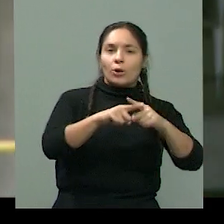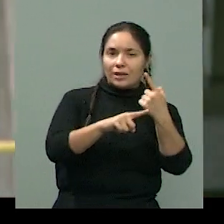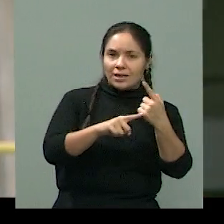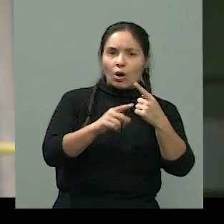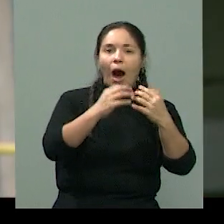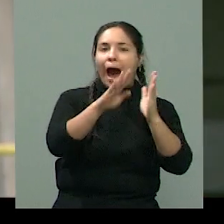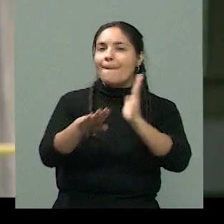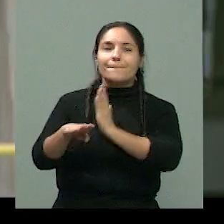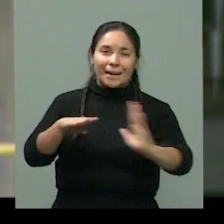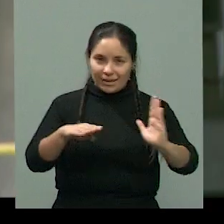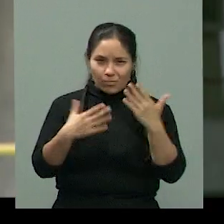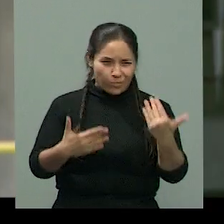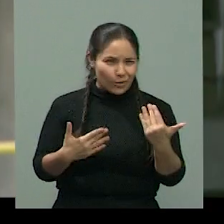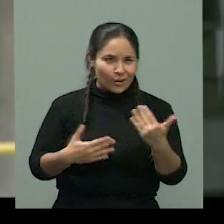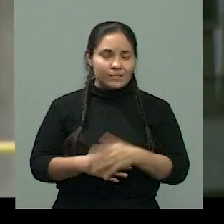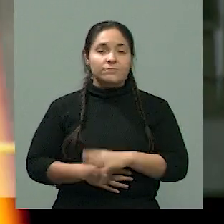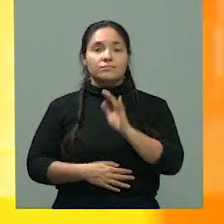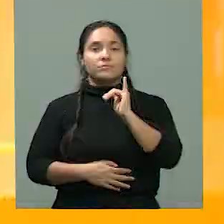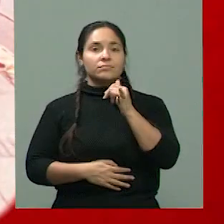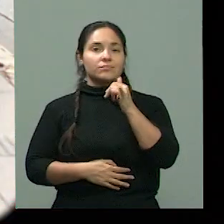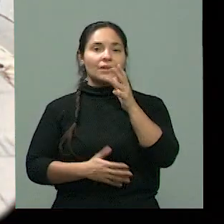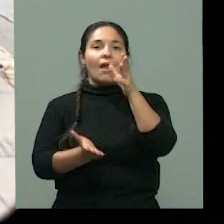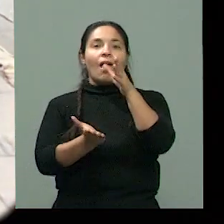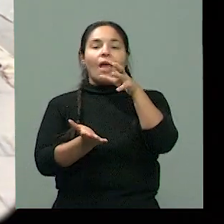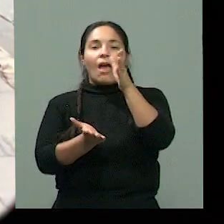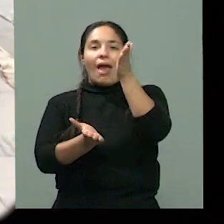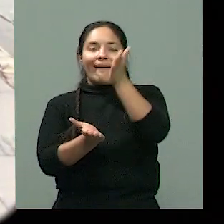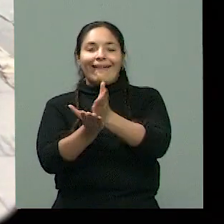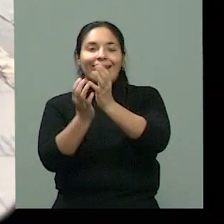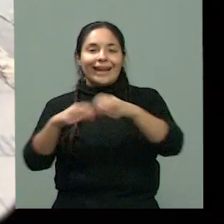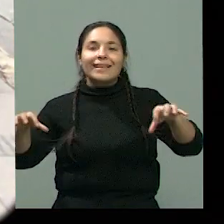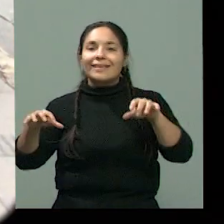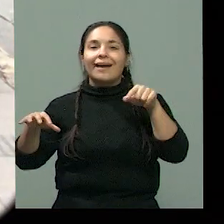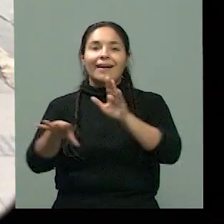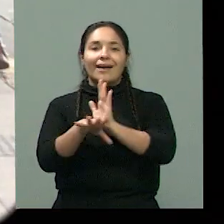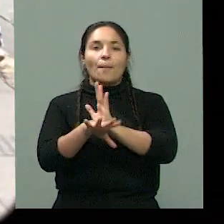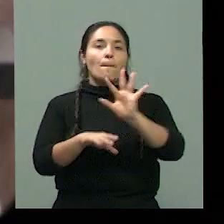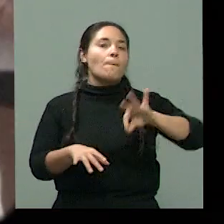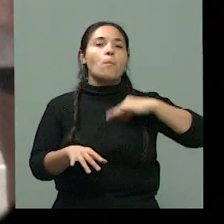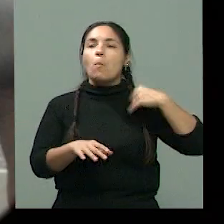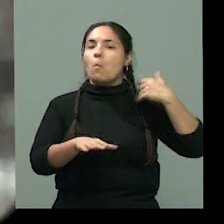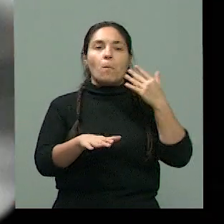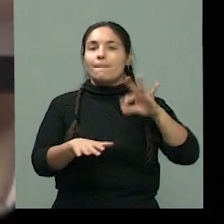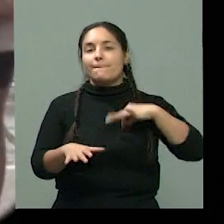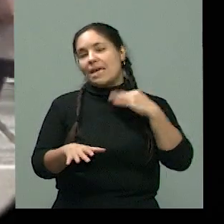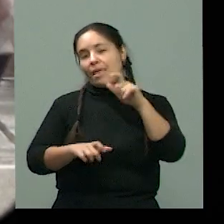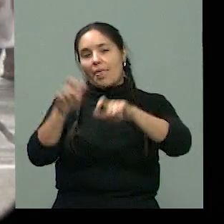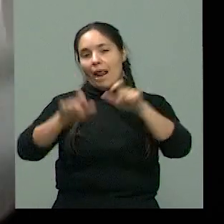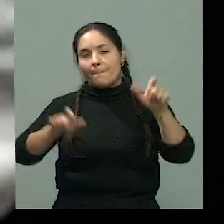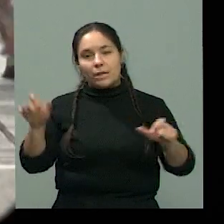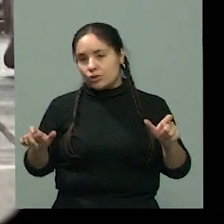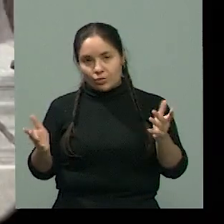Sí, porque la grieta tiene que ver con la vida humana antes que política. Hoy por hoy, inclusive